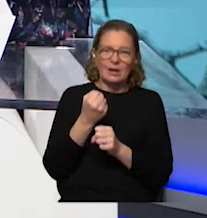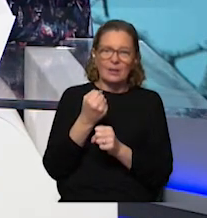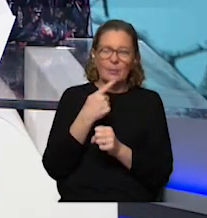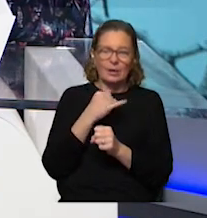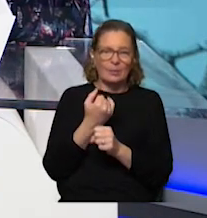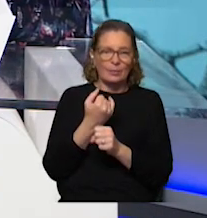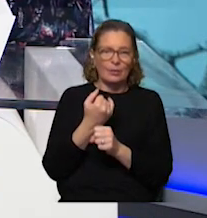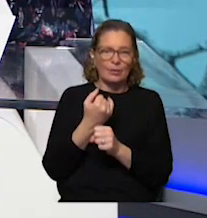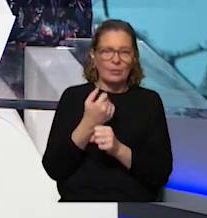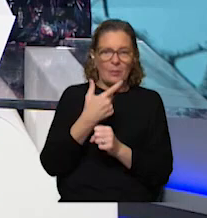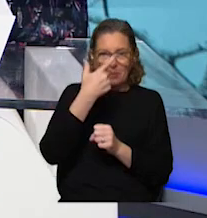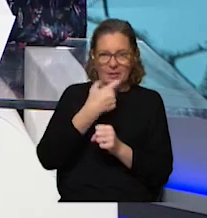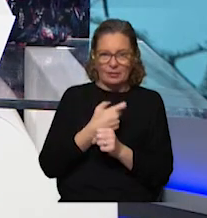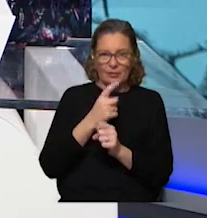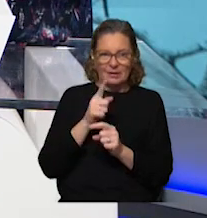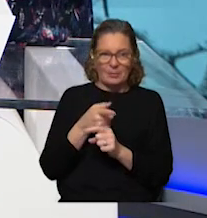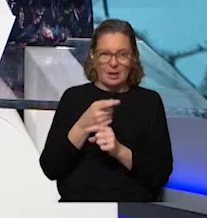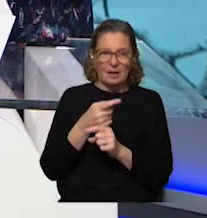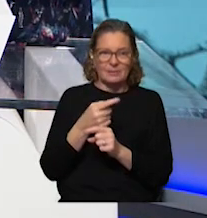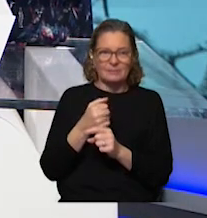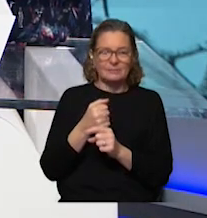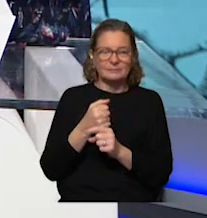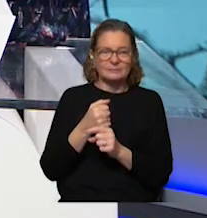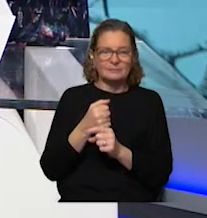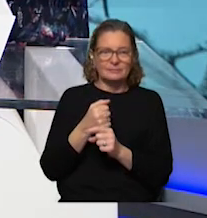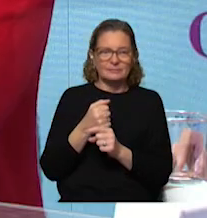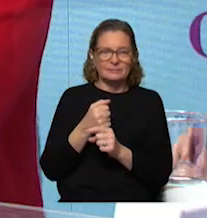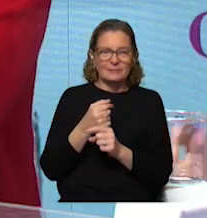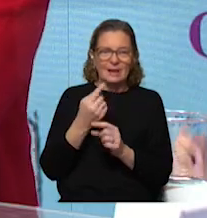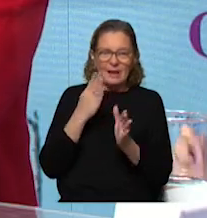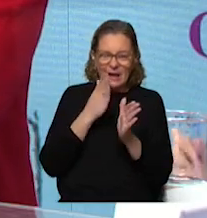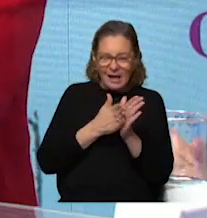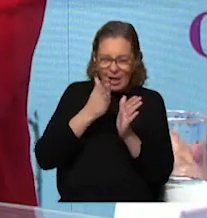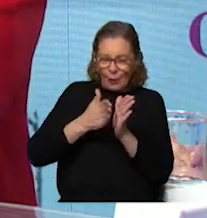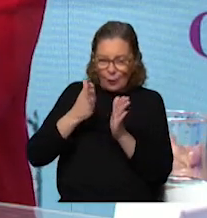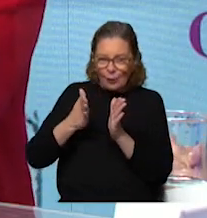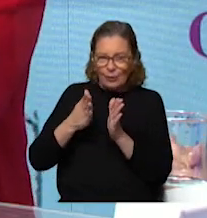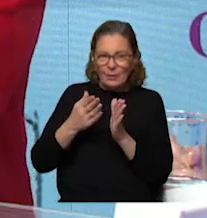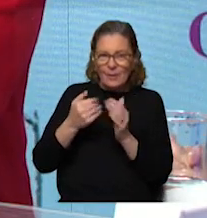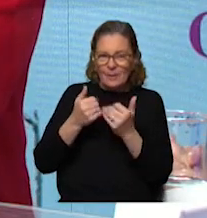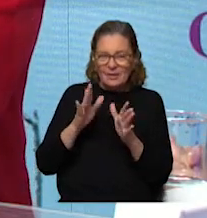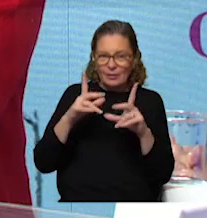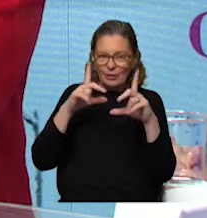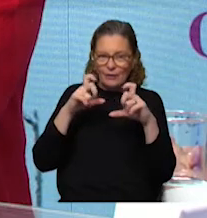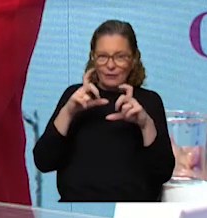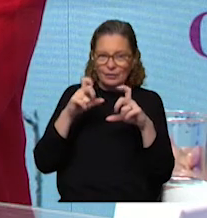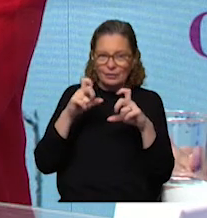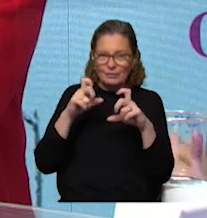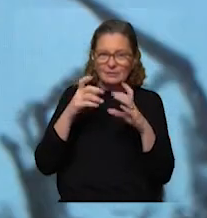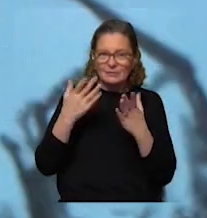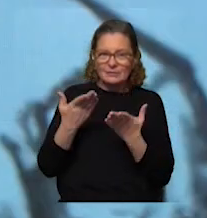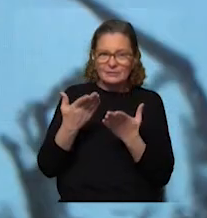que somos como personas también no arranca con una imagen una fotografía